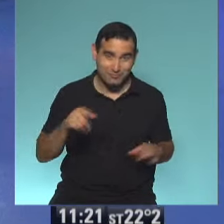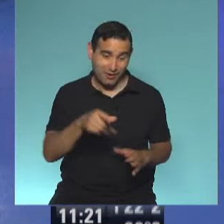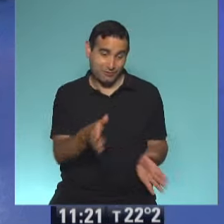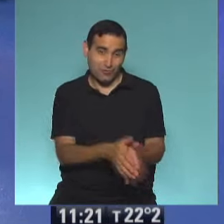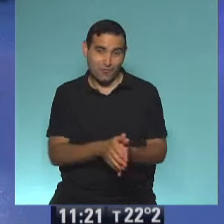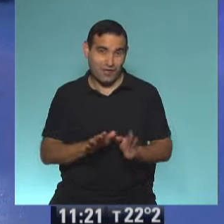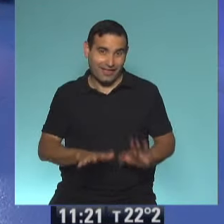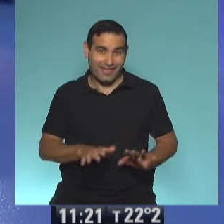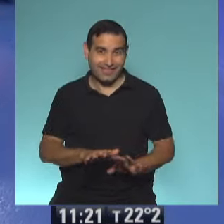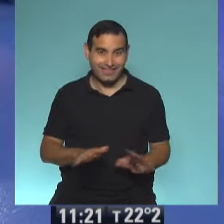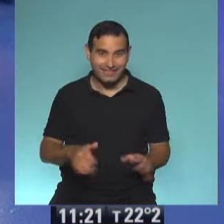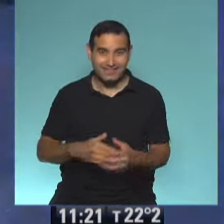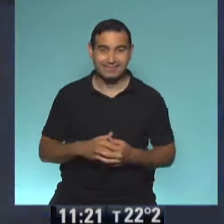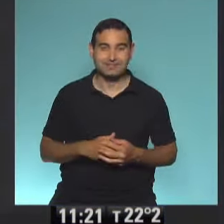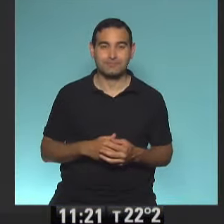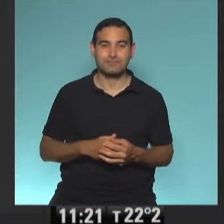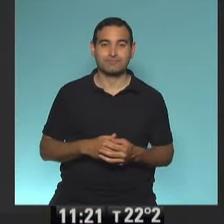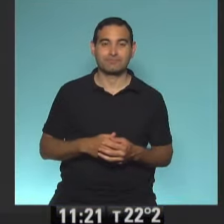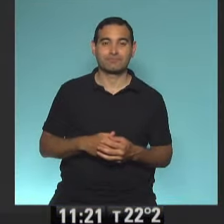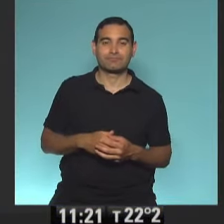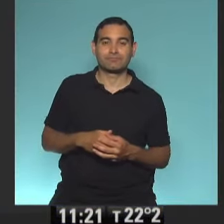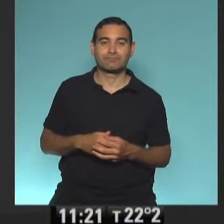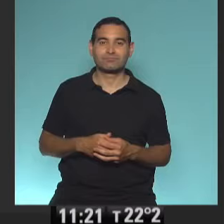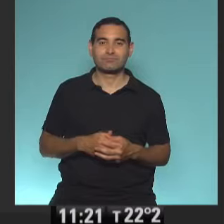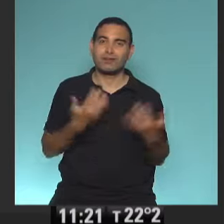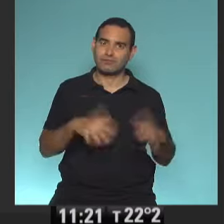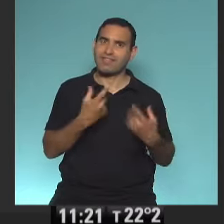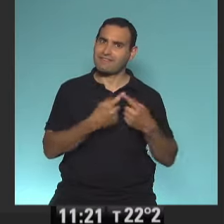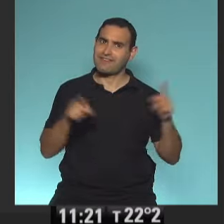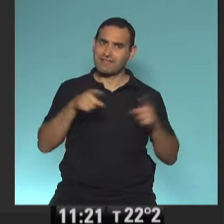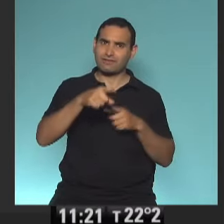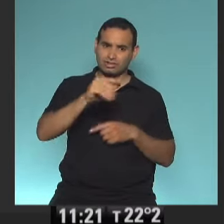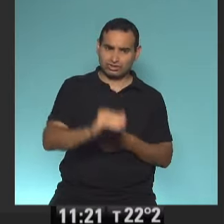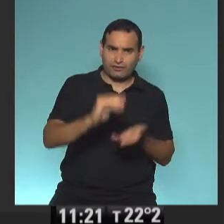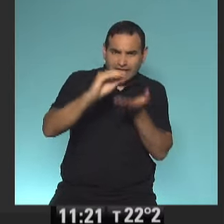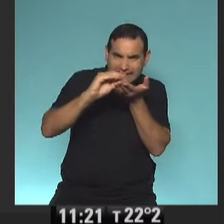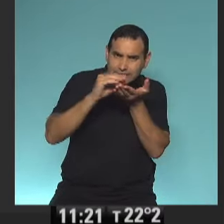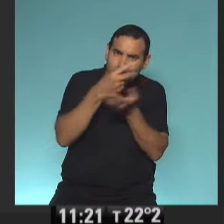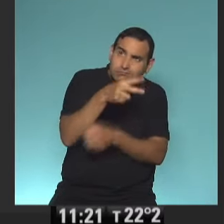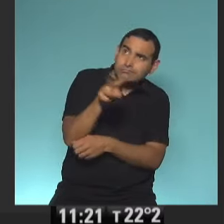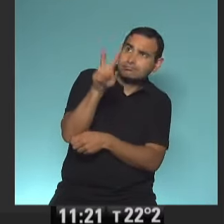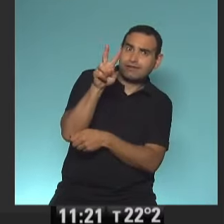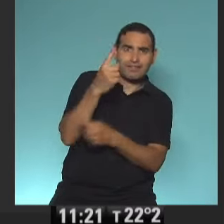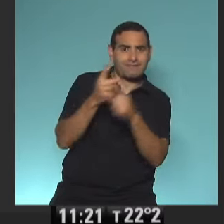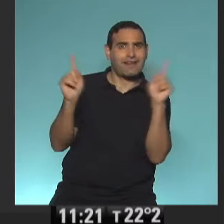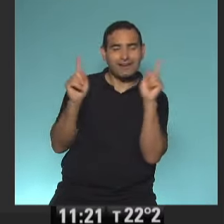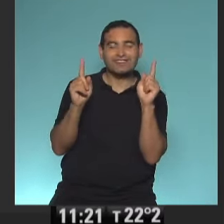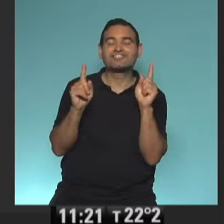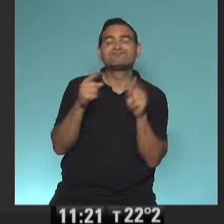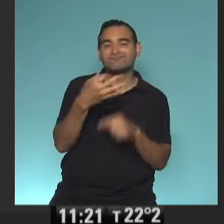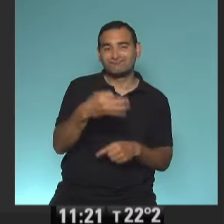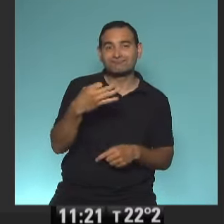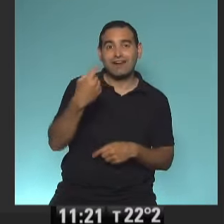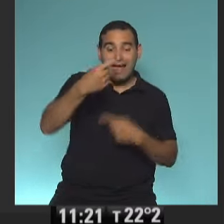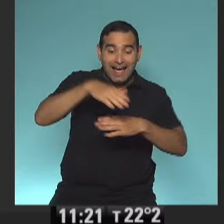el piso mientras nos chusmea desde ahí. Claro, qué distinto se ven las cosas desde ahí abajo. Hola, Caracolín. ¿No? Hola, Caracolín. Claro, las cosas